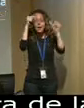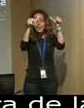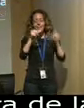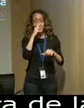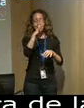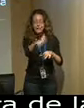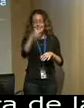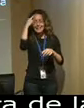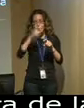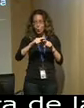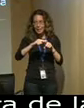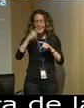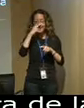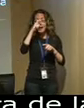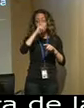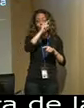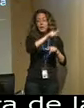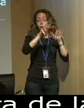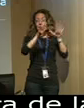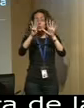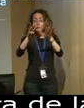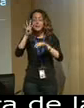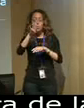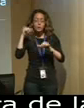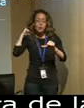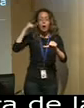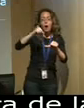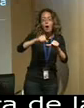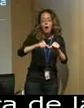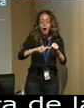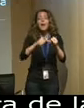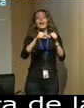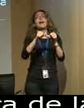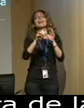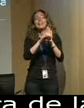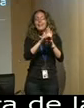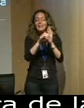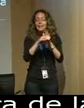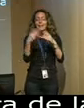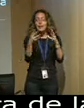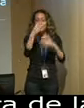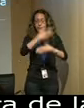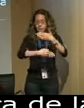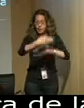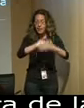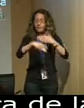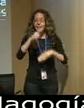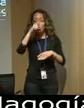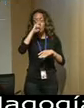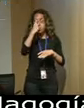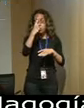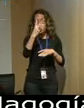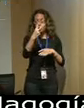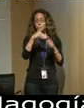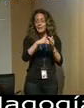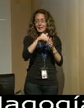año 1994 trabaja en la Cátedra Ocio y Discapacidad, y desde 2010 lo dirige. Apoya su actividad investigadora